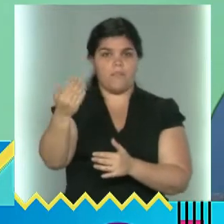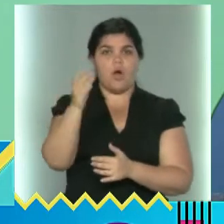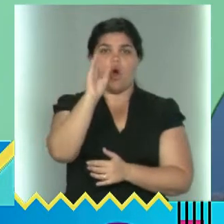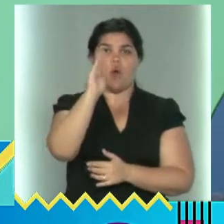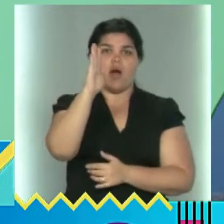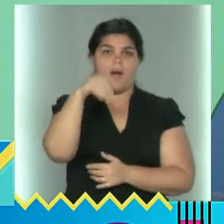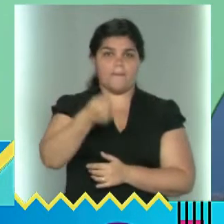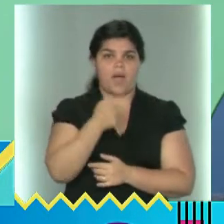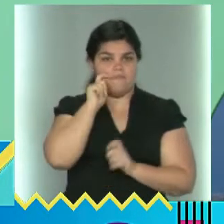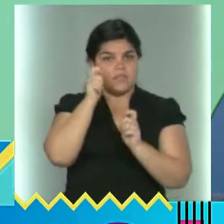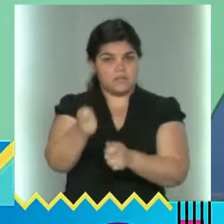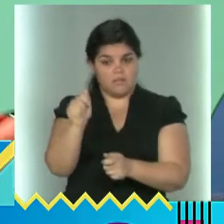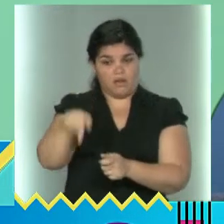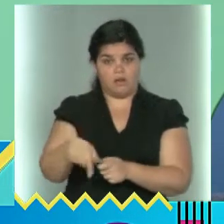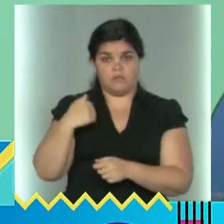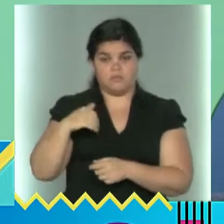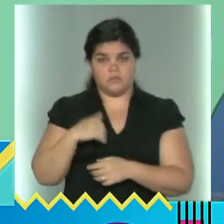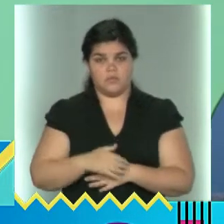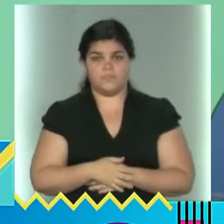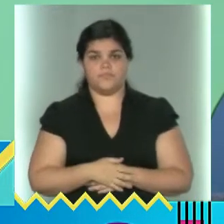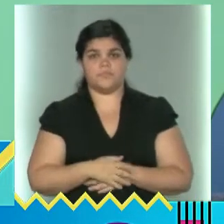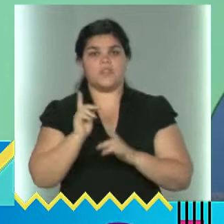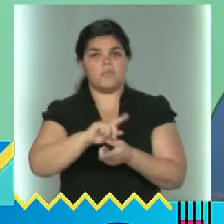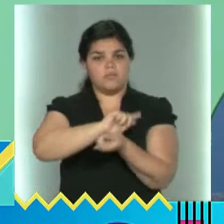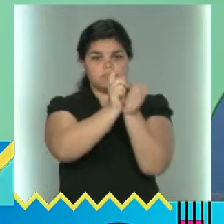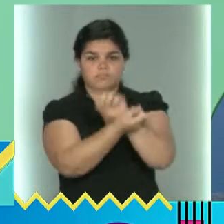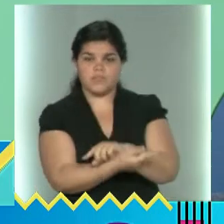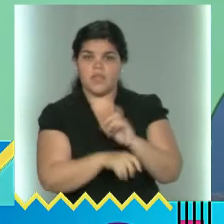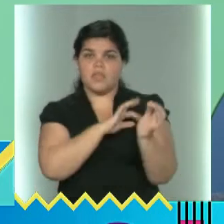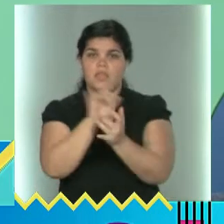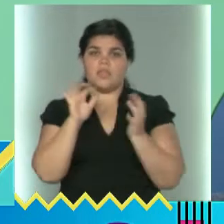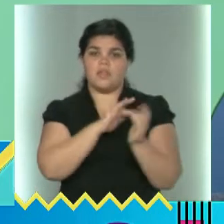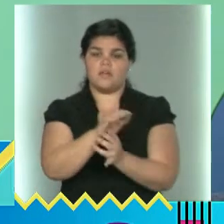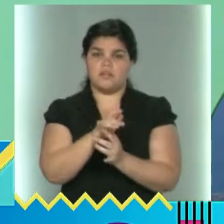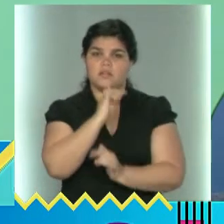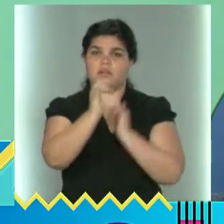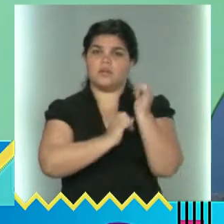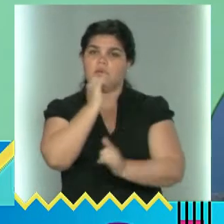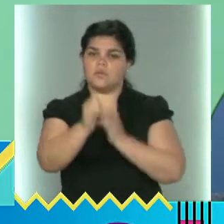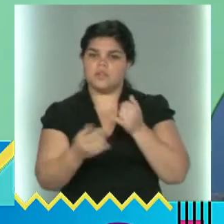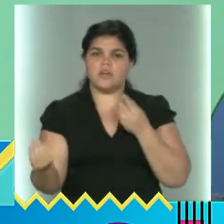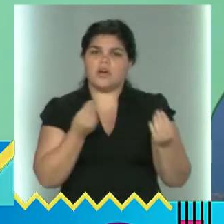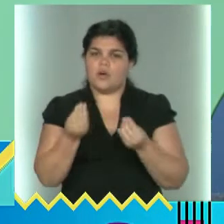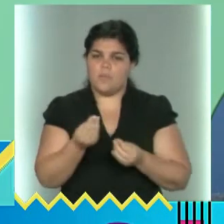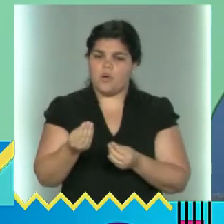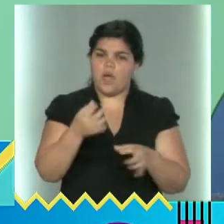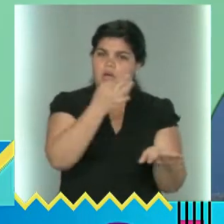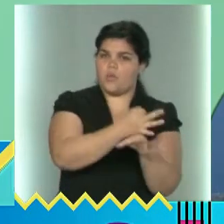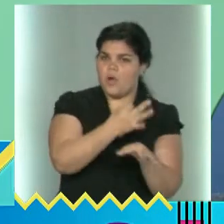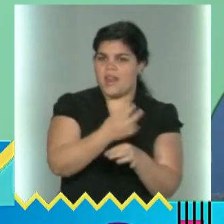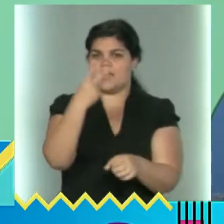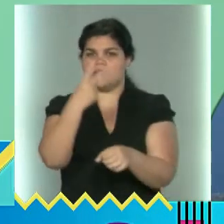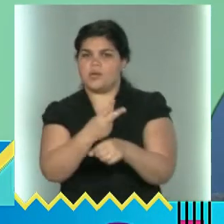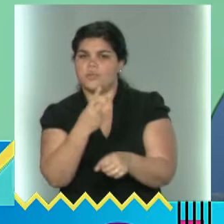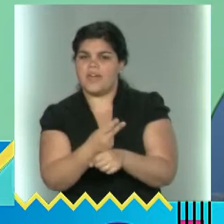en su visita. Dándole un poco el giro a este debate, hablábamos un poco de en qué instancias, en la escuela, en la secundaria,